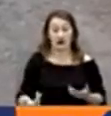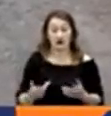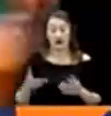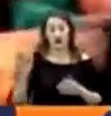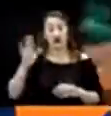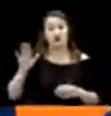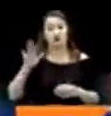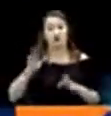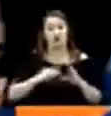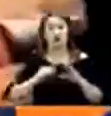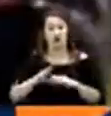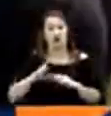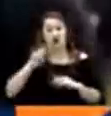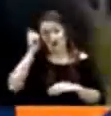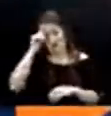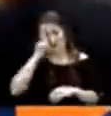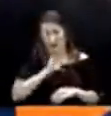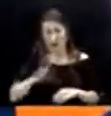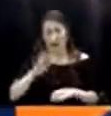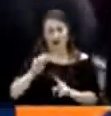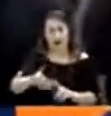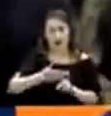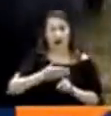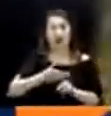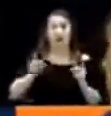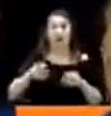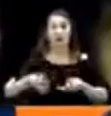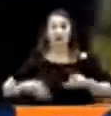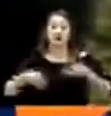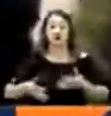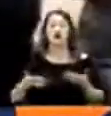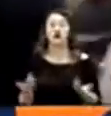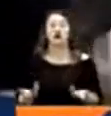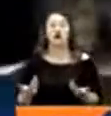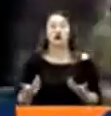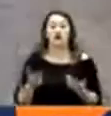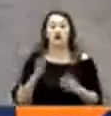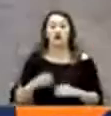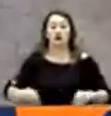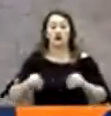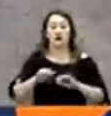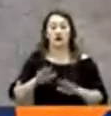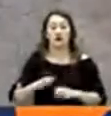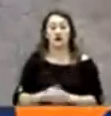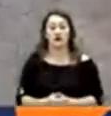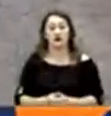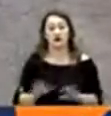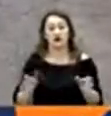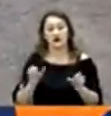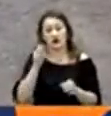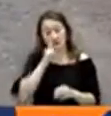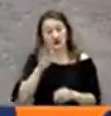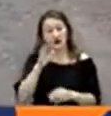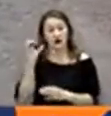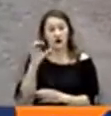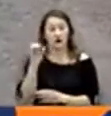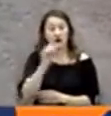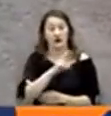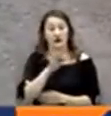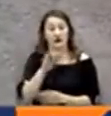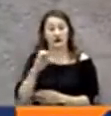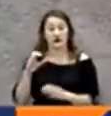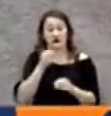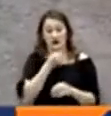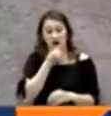llamado al gobierno nacional a protegerlos y a tener seguridad en sus territorios. Radio Nacional de Colombia y RTBC